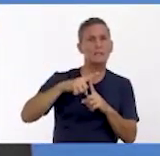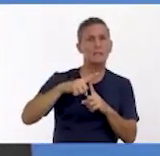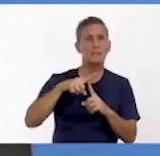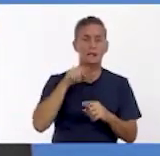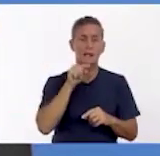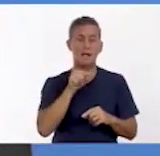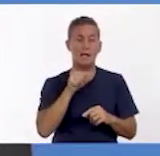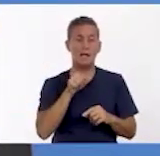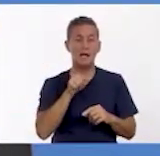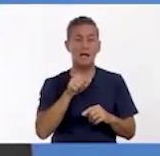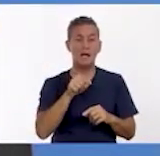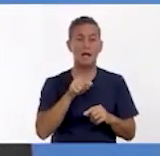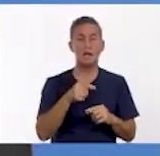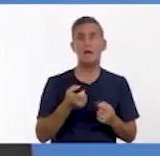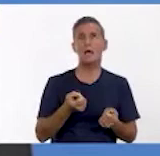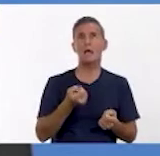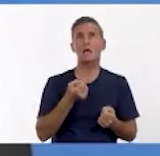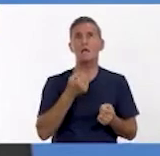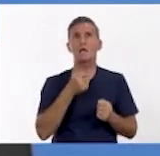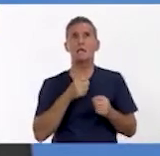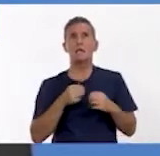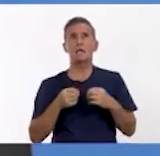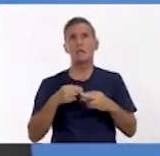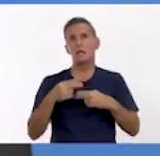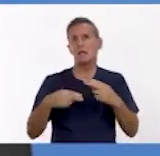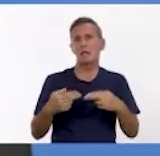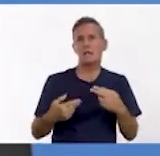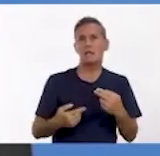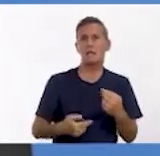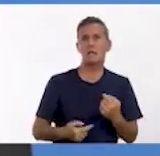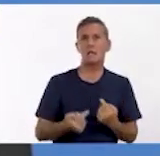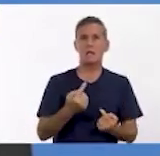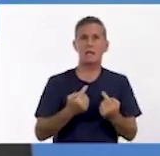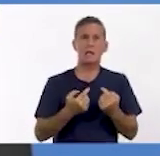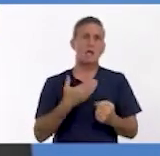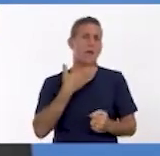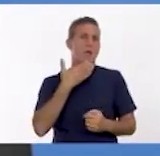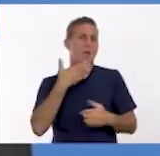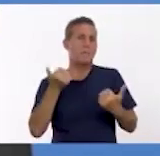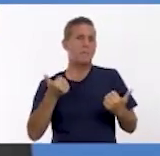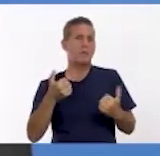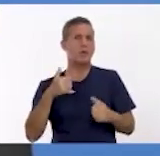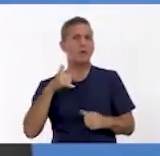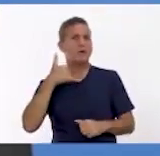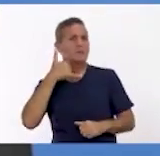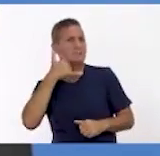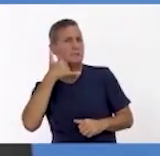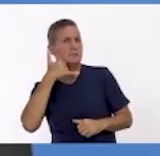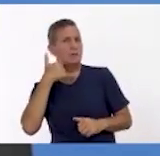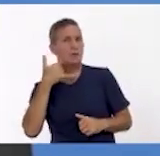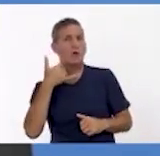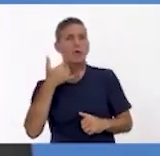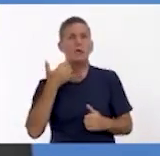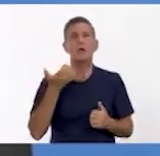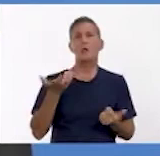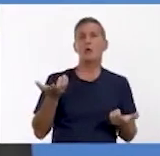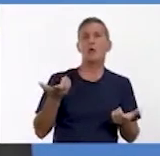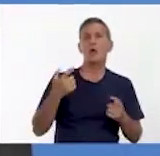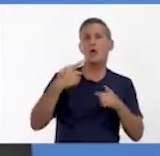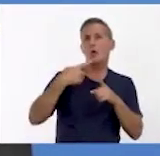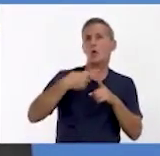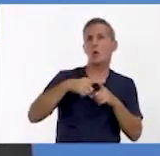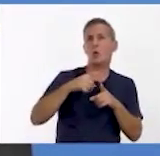que crea para ir al cosmos, pero es la que crea los mejores celulares, los